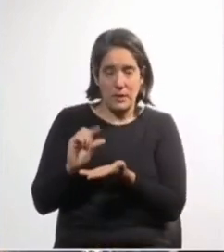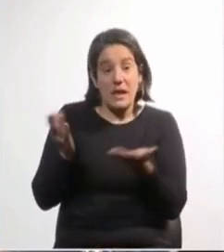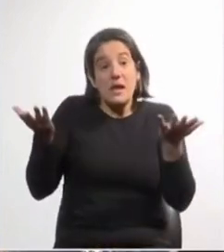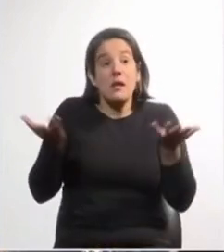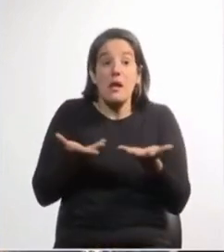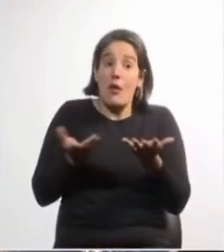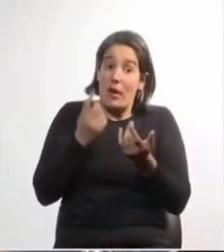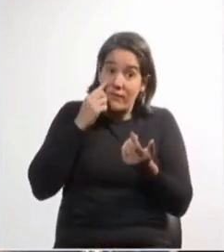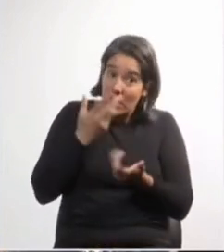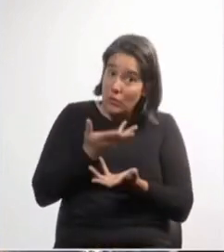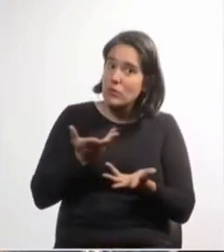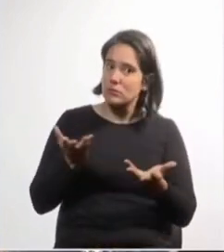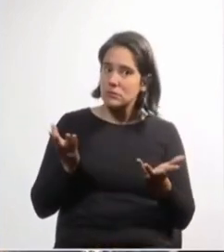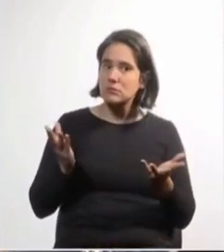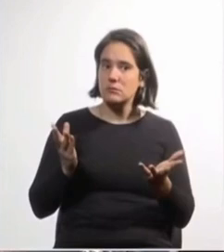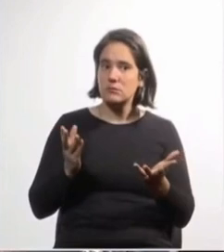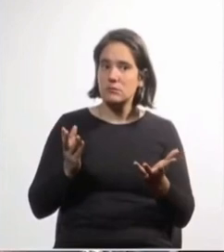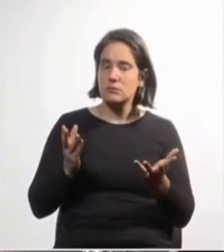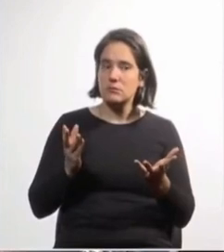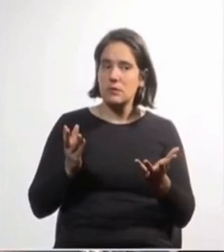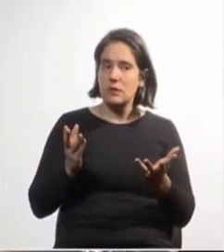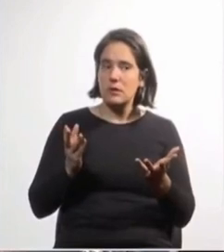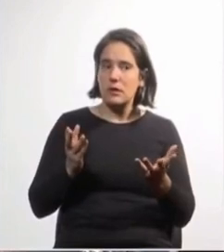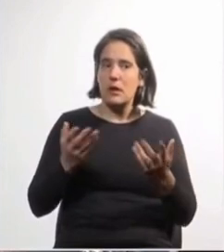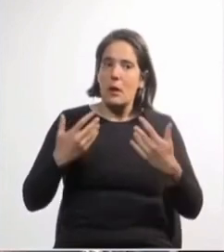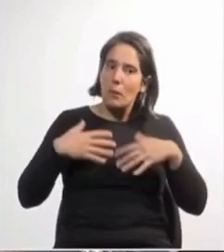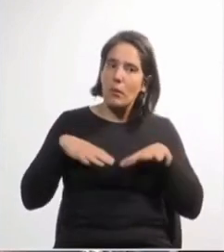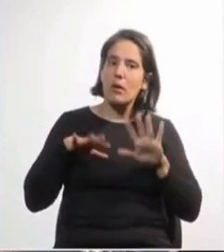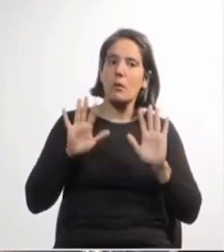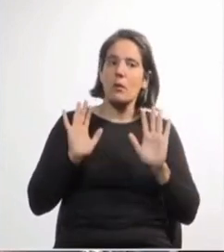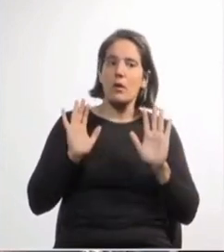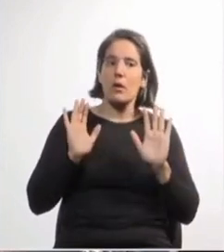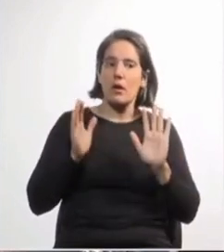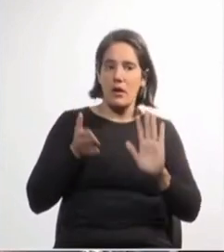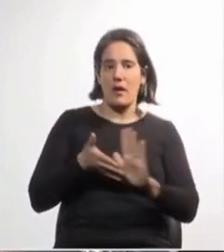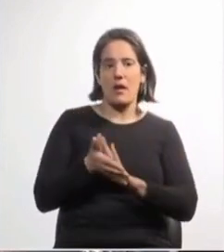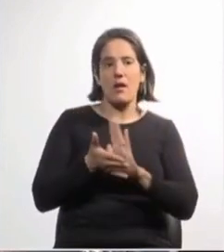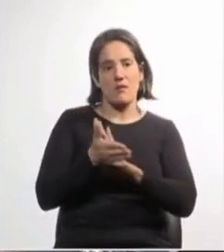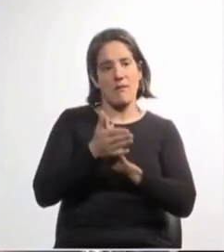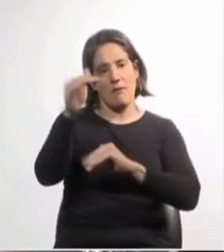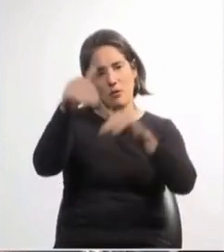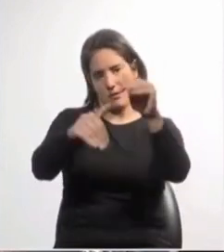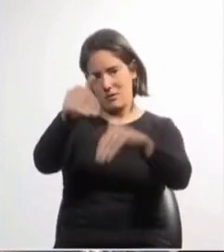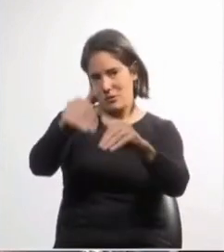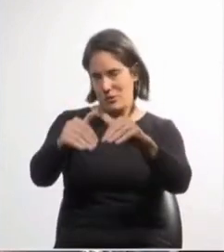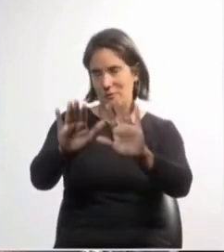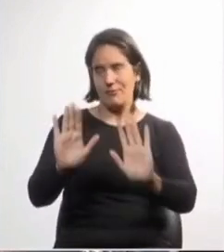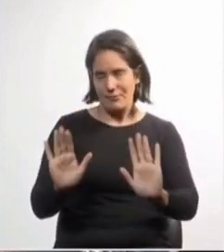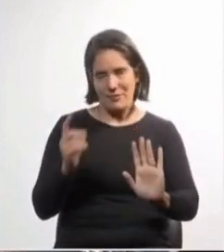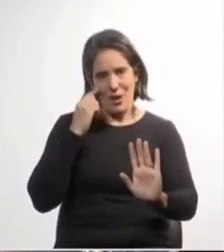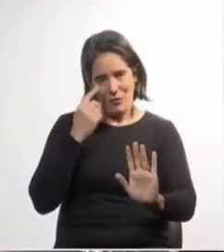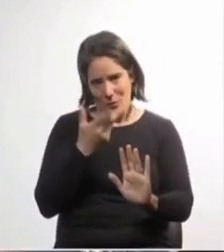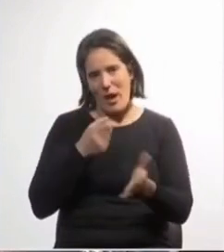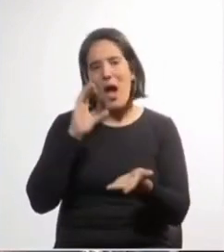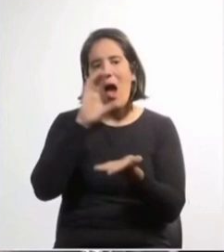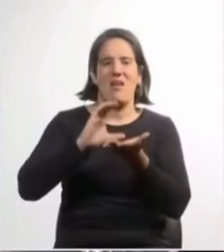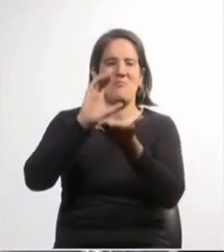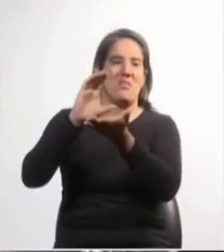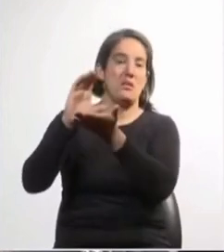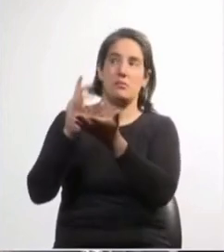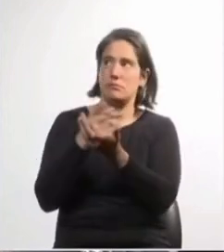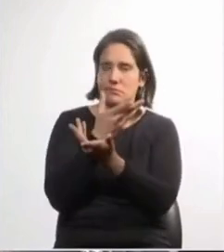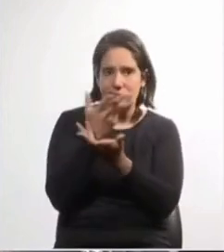ahora vemos que se afloja la cincha de cara a un proceso electoral. Se ve obviamente en lo que es